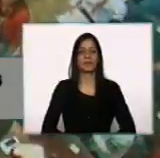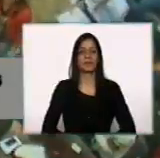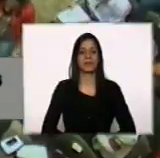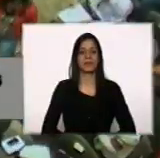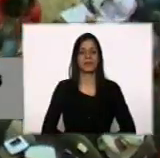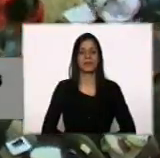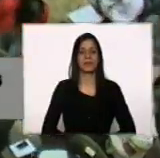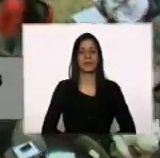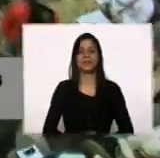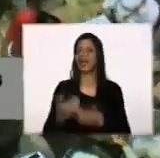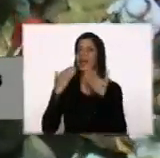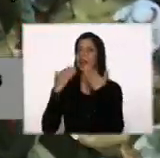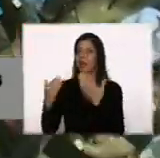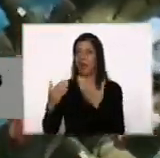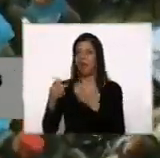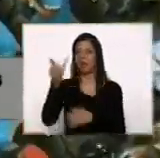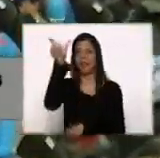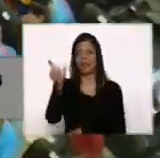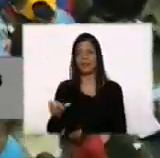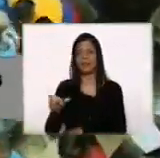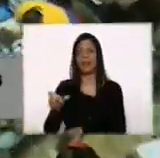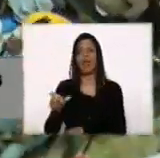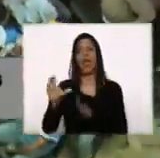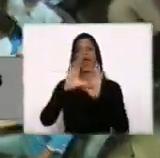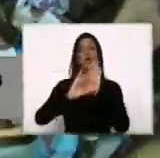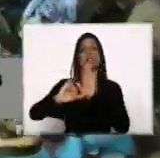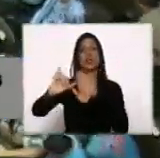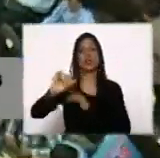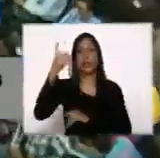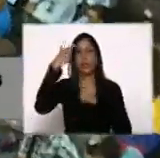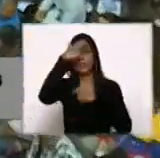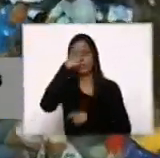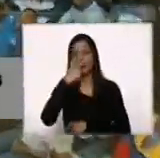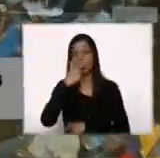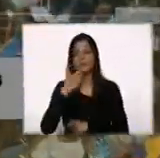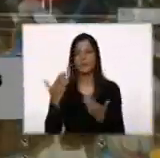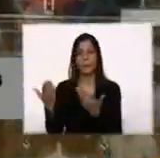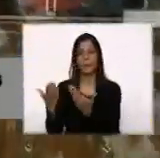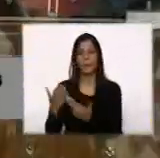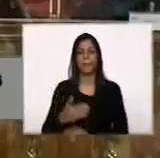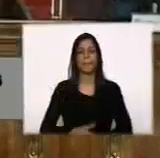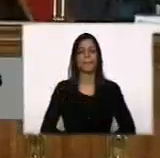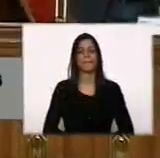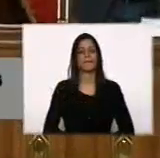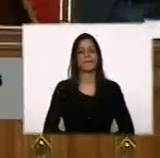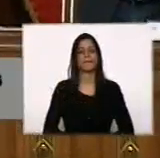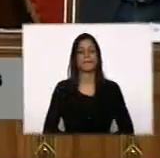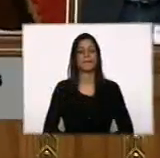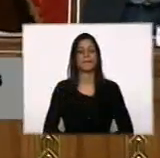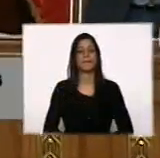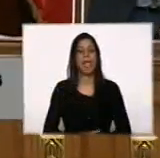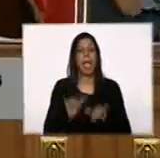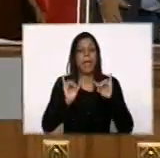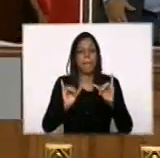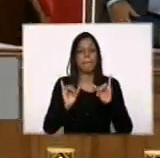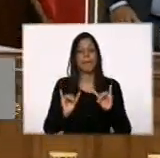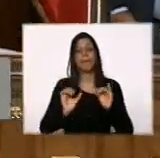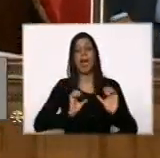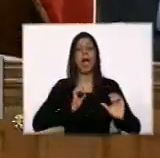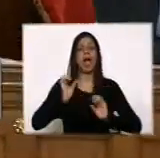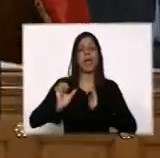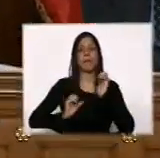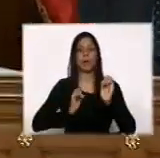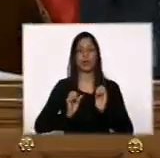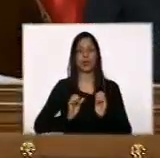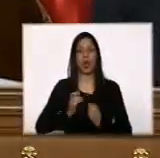¡Viva! Muchas gracias al constituyente Emilio Colina. Bueno, con esta misma emoción, con